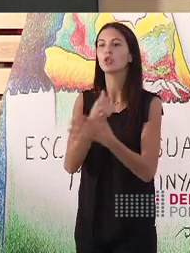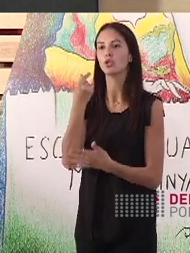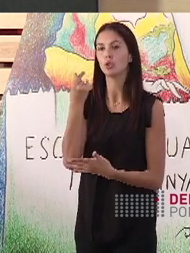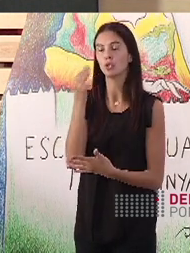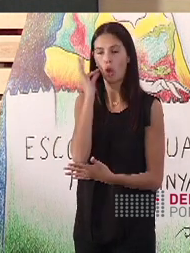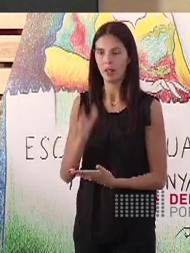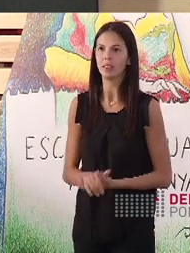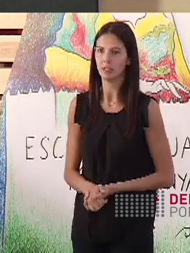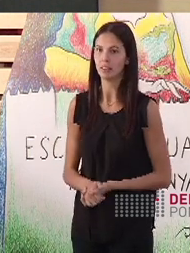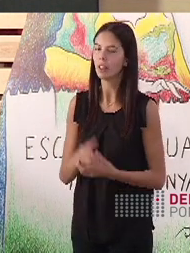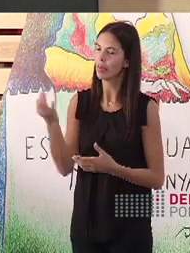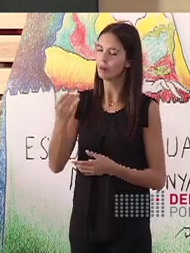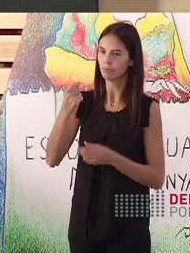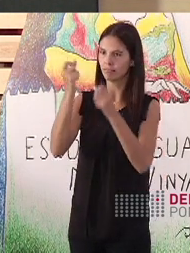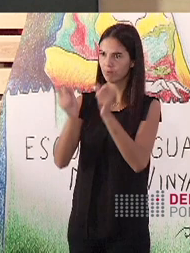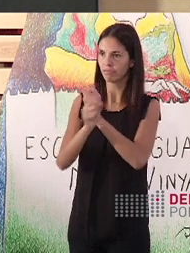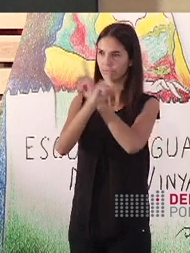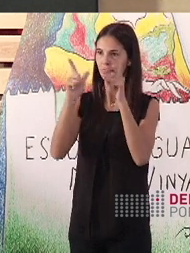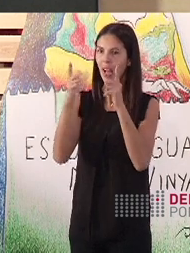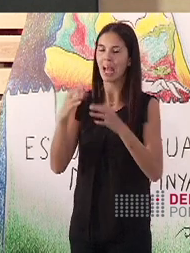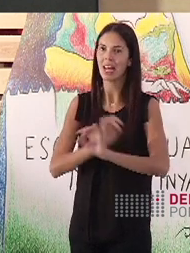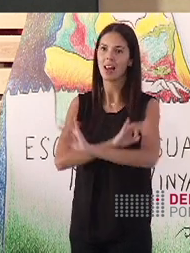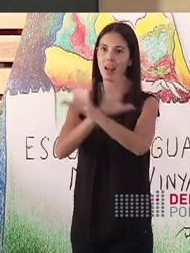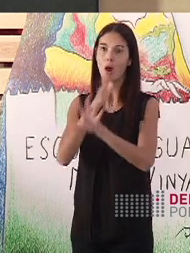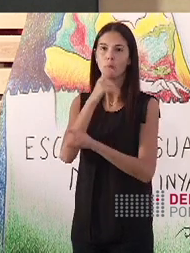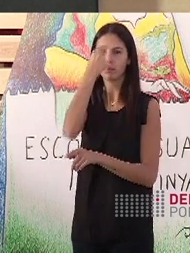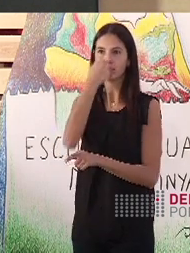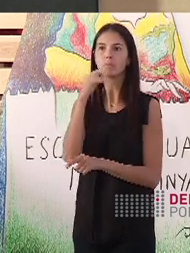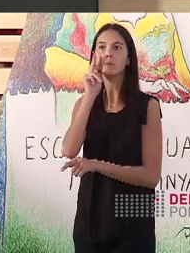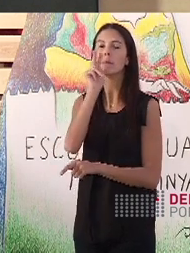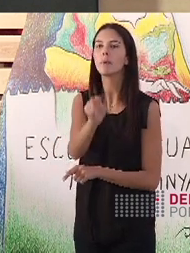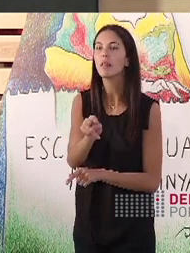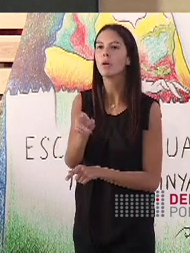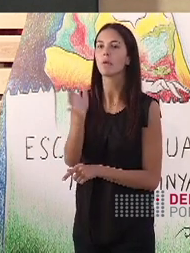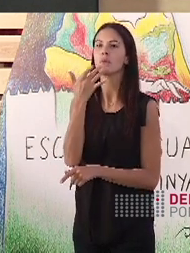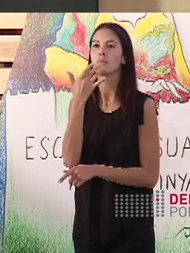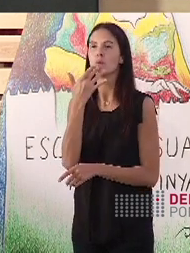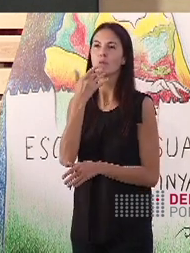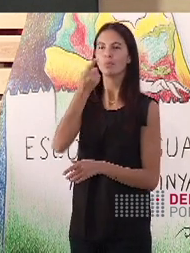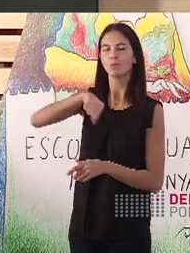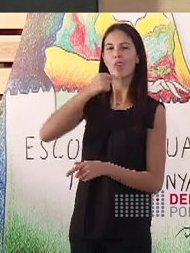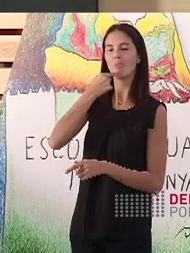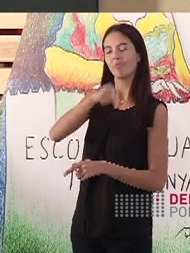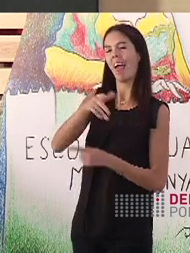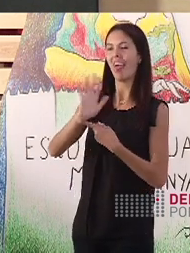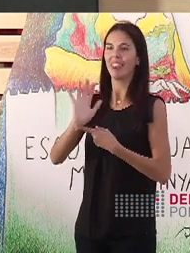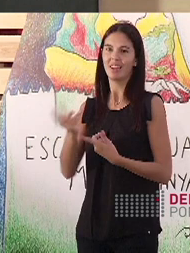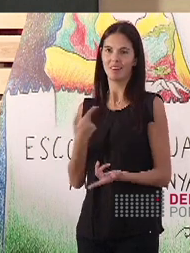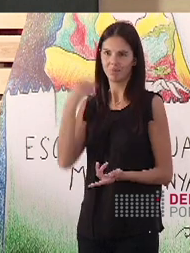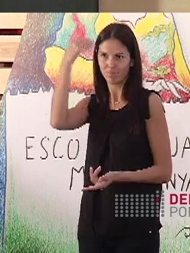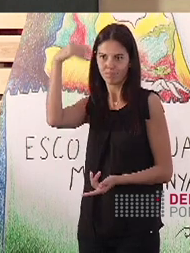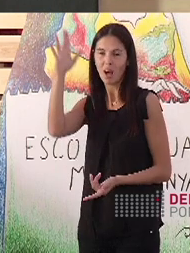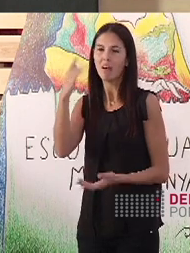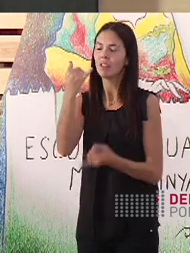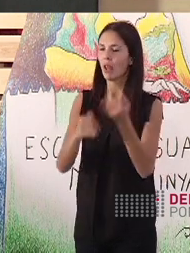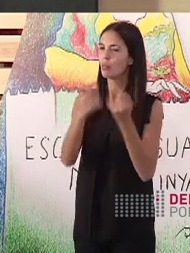importante que lo tengamos en cuenta, porque cuando estamos viendo ese tipo de imágenes, cuando estamos diciendo que esto es ficción, estamos obviando también otra cosa